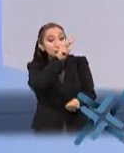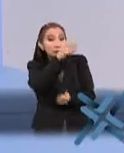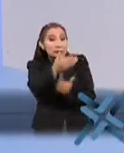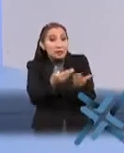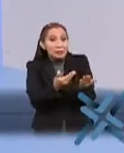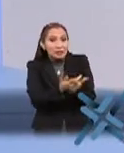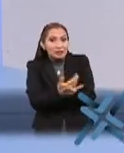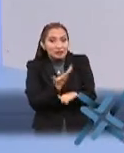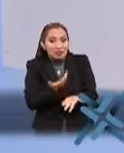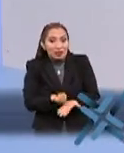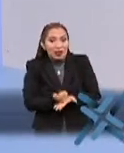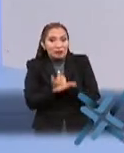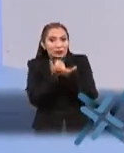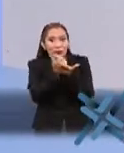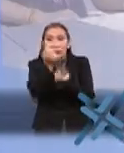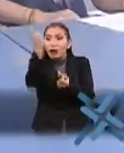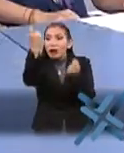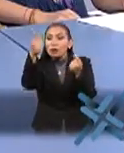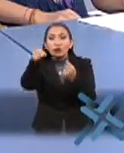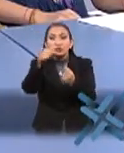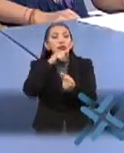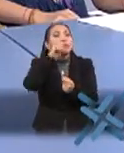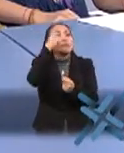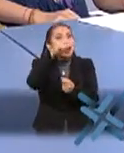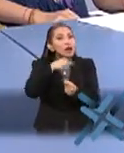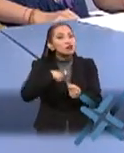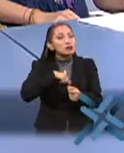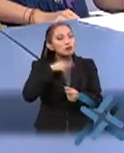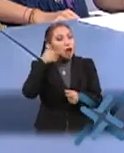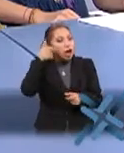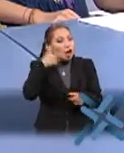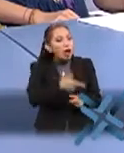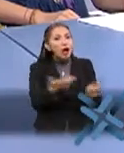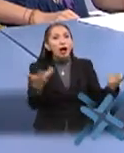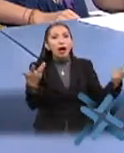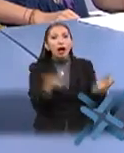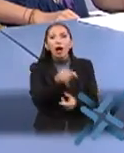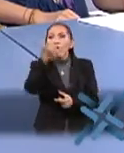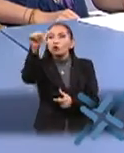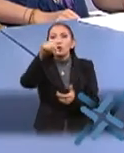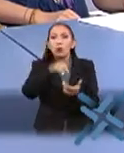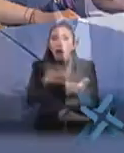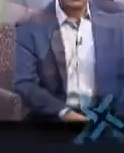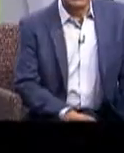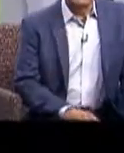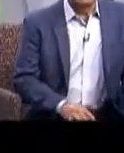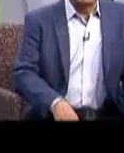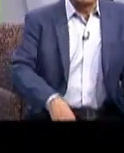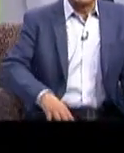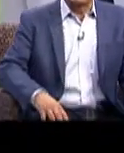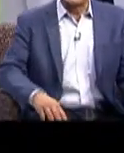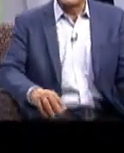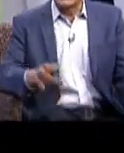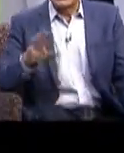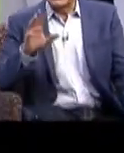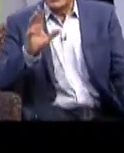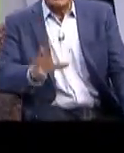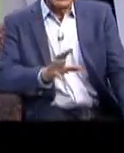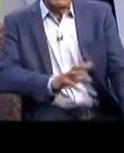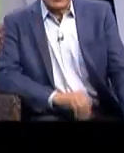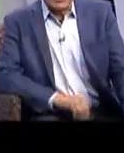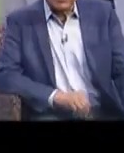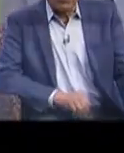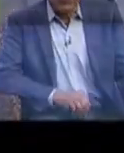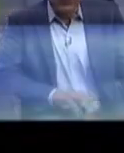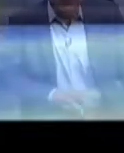servicio, no solo para unos cuantos, sino para que nos demos cuenta qué se está generando en otras partes. A mí me invitan con cierta frecuencia a